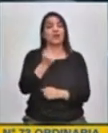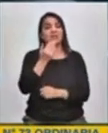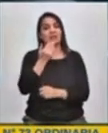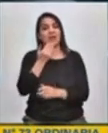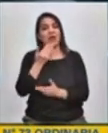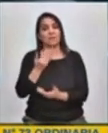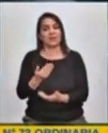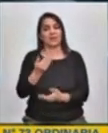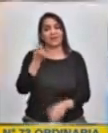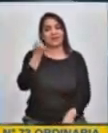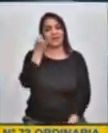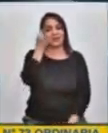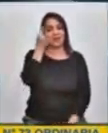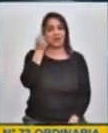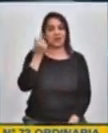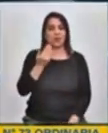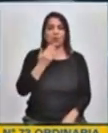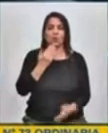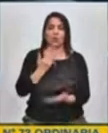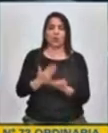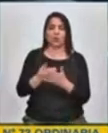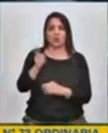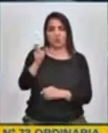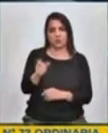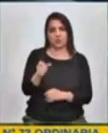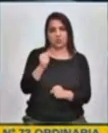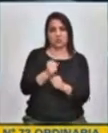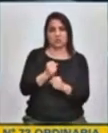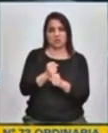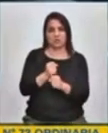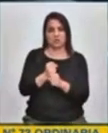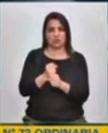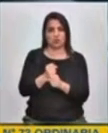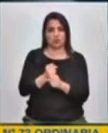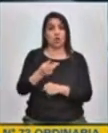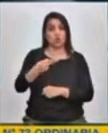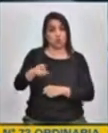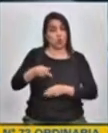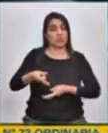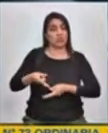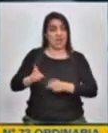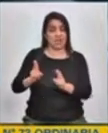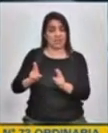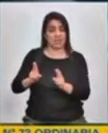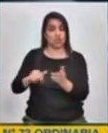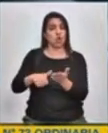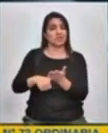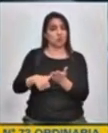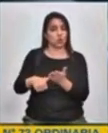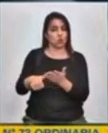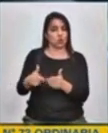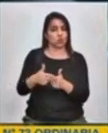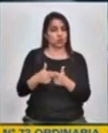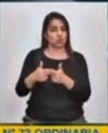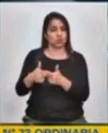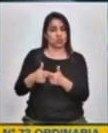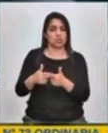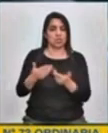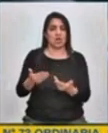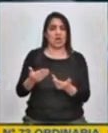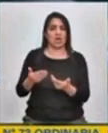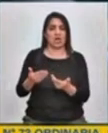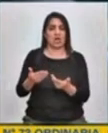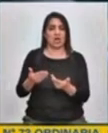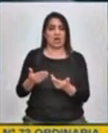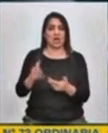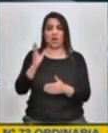que entendamos que cuando un trabajador hace uso de este derecho que le da la seguridad social, si no lo atendemos en tiempo y